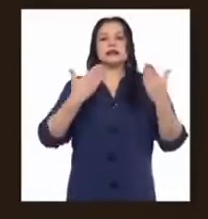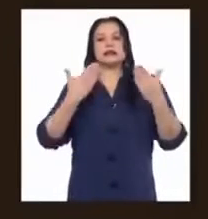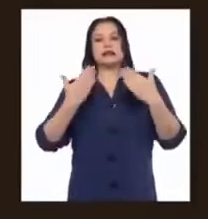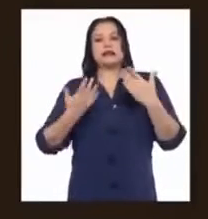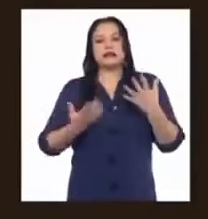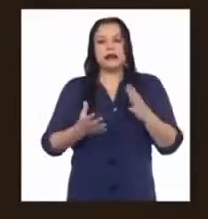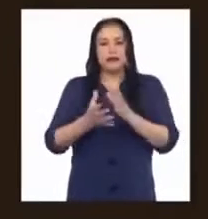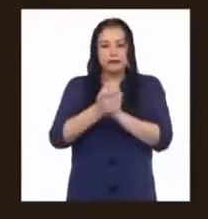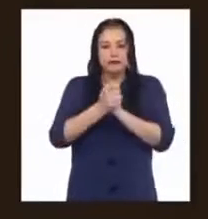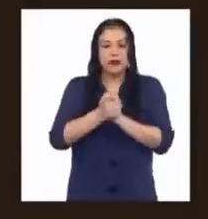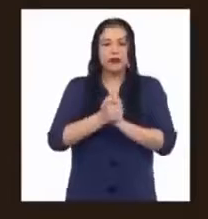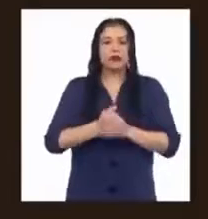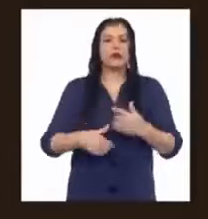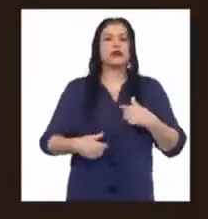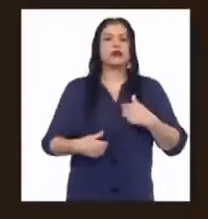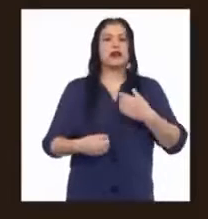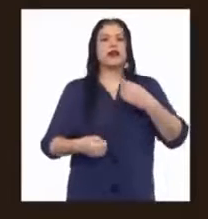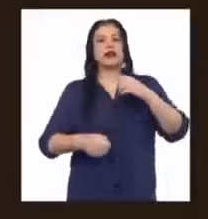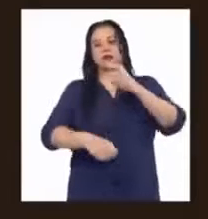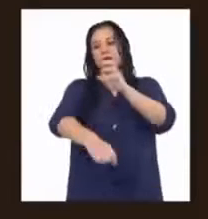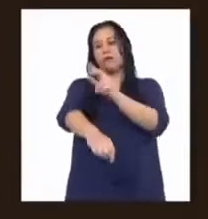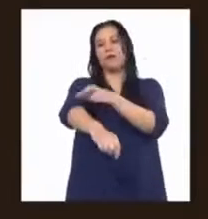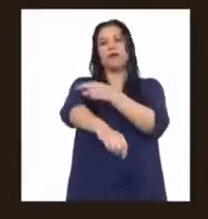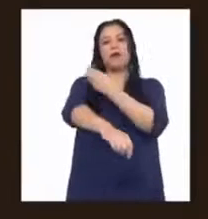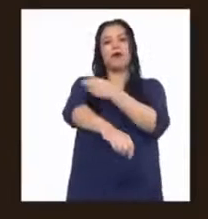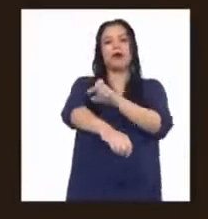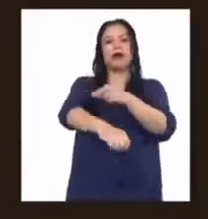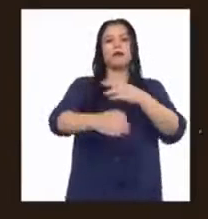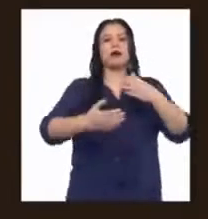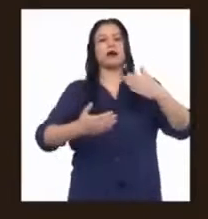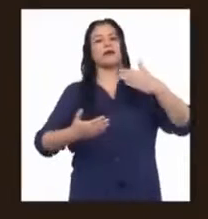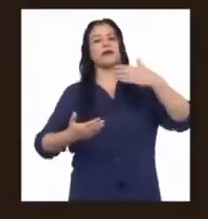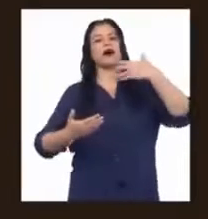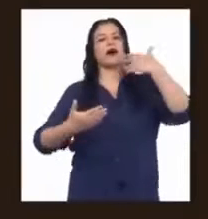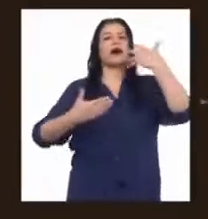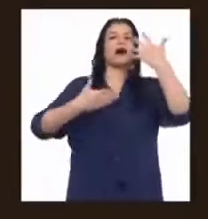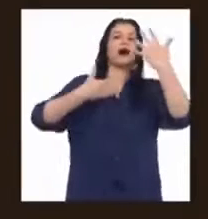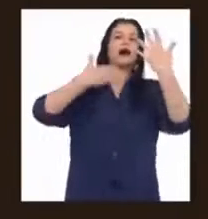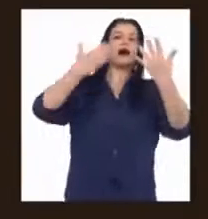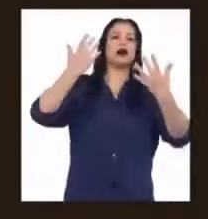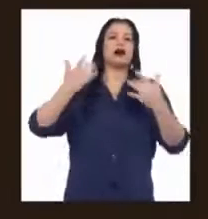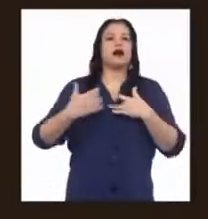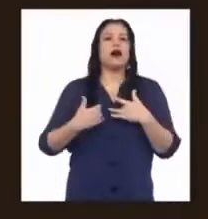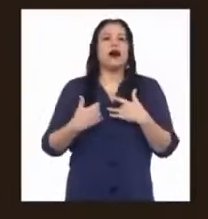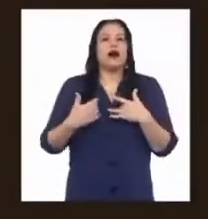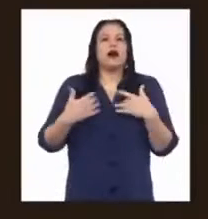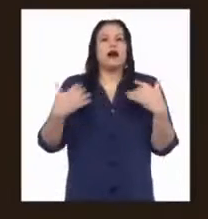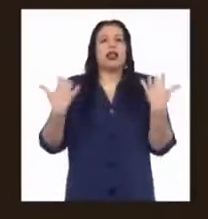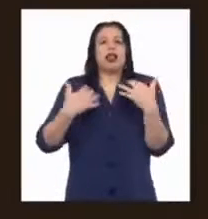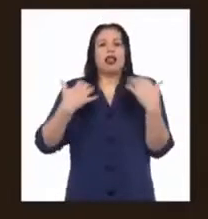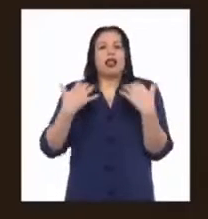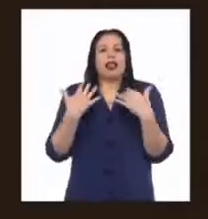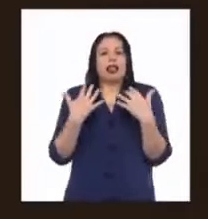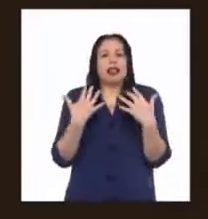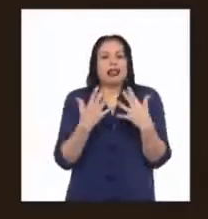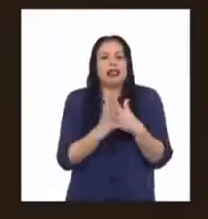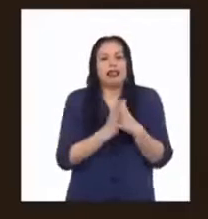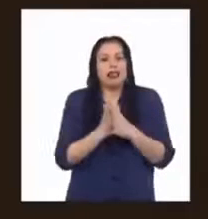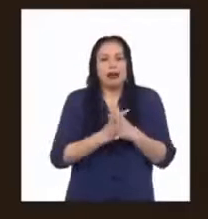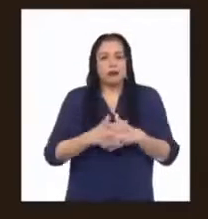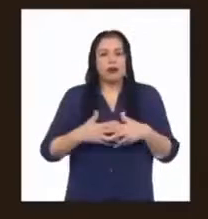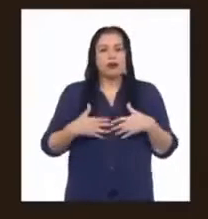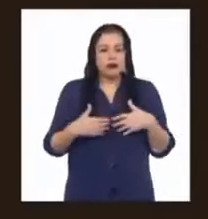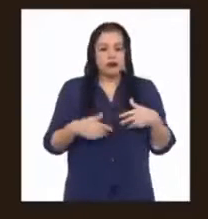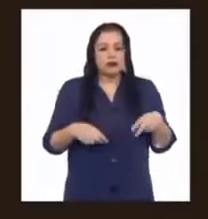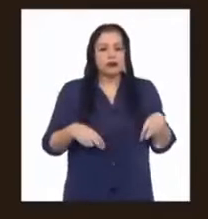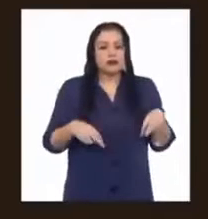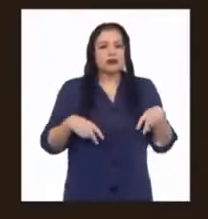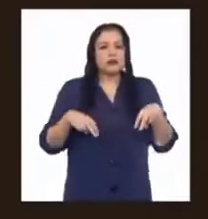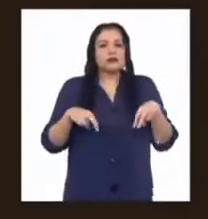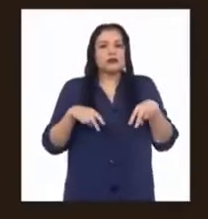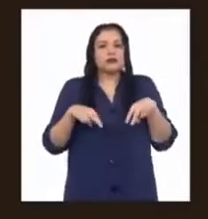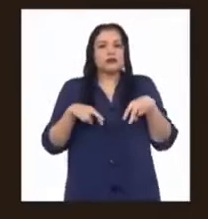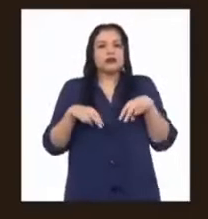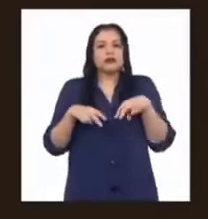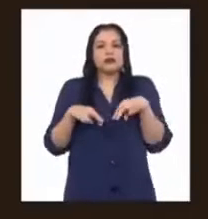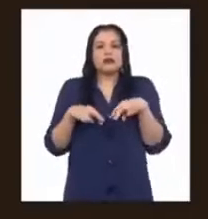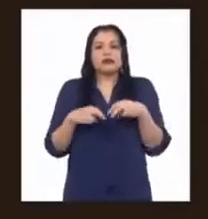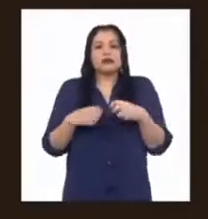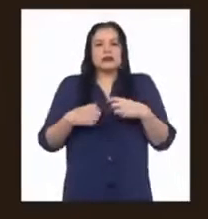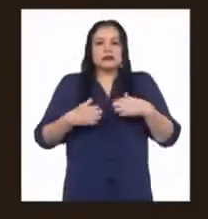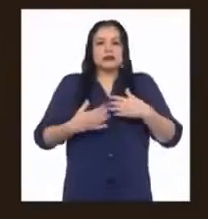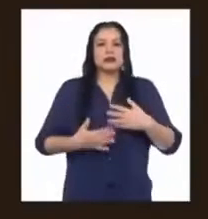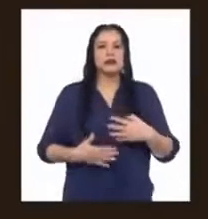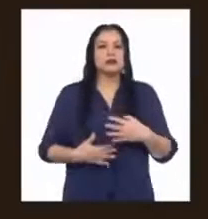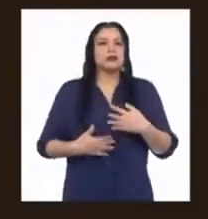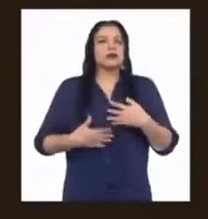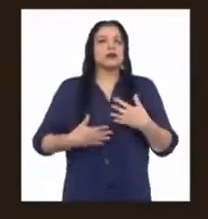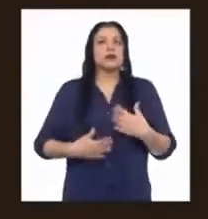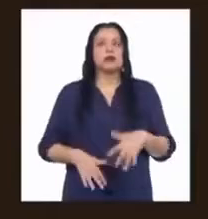Me tocaba recitar un poema de César Vallejo. Me moría de nervios y subí temblando al escenario. Hasta me costaba